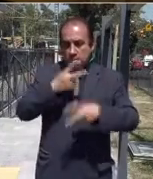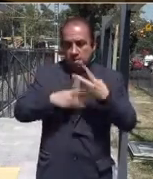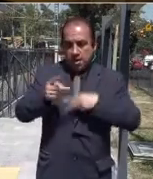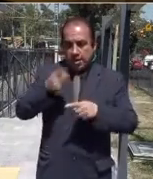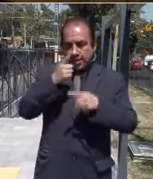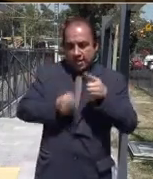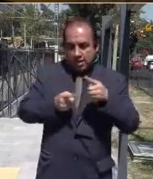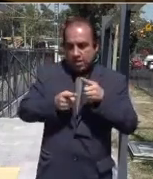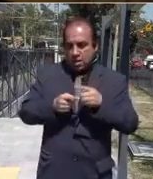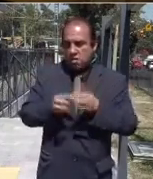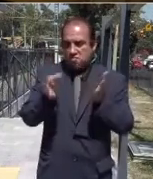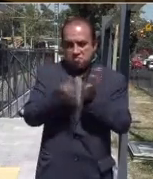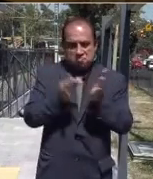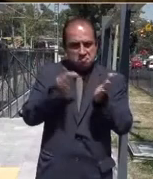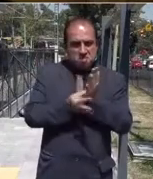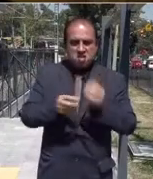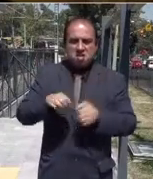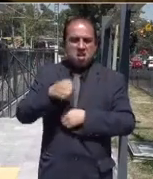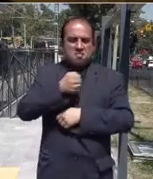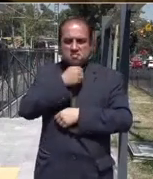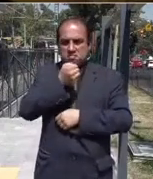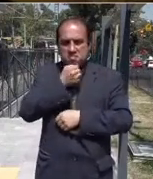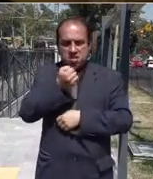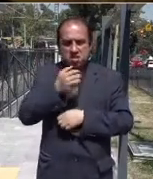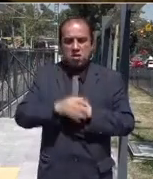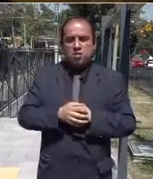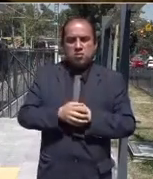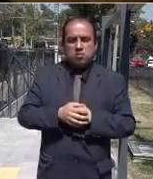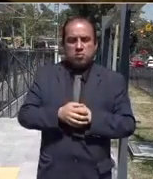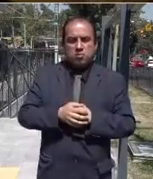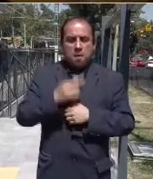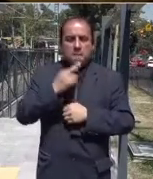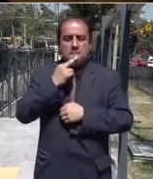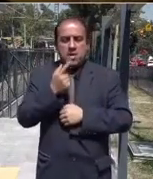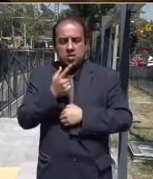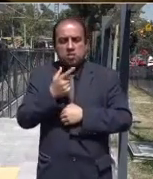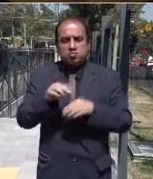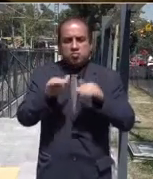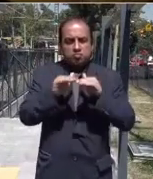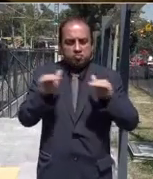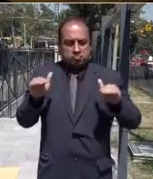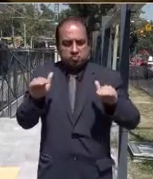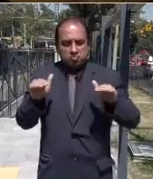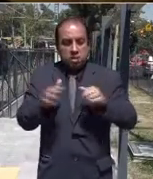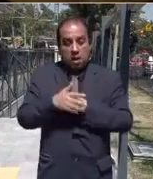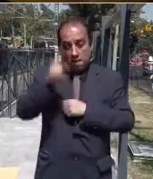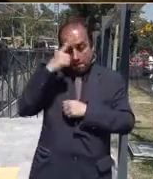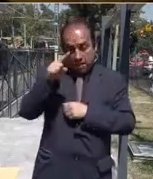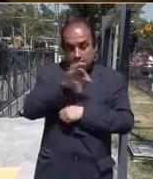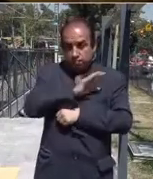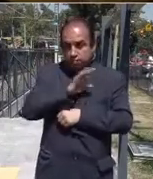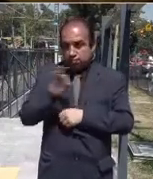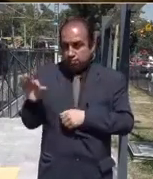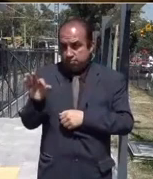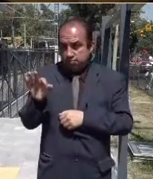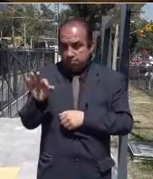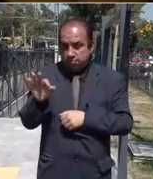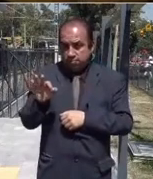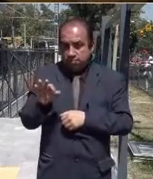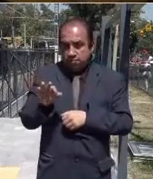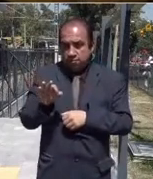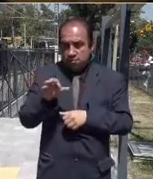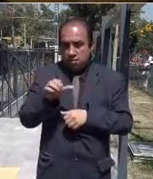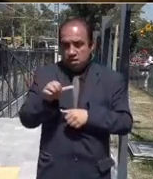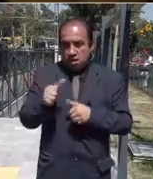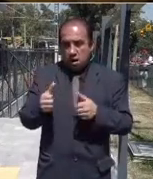vieja, Durmientes Viejos, y mejoramiento de la plataforma para poder